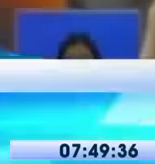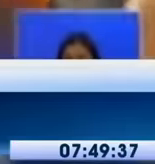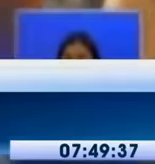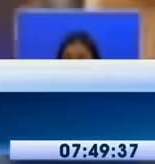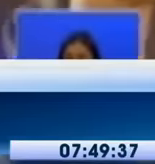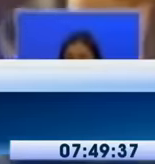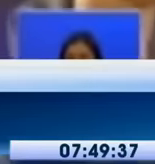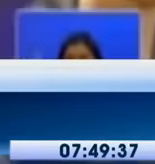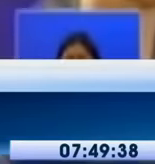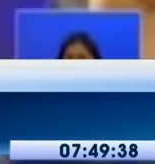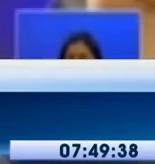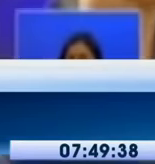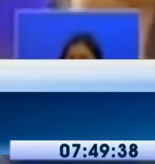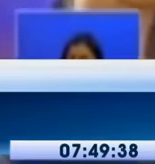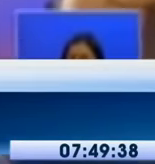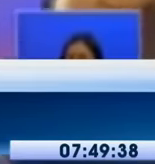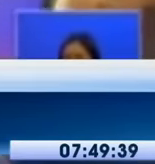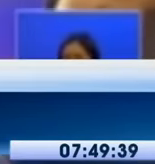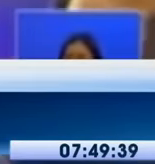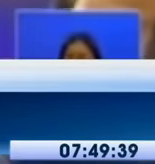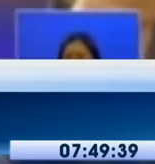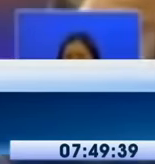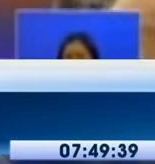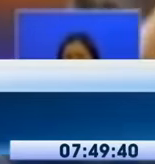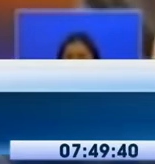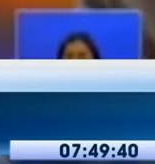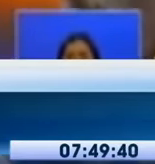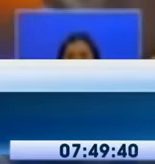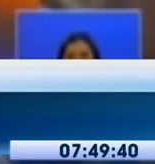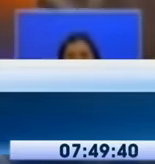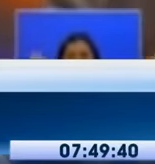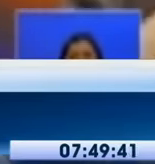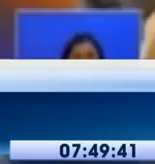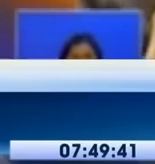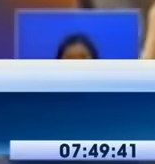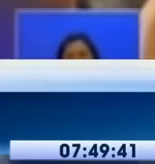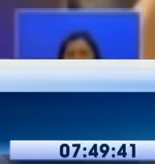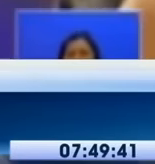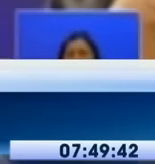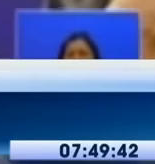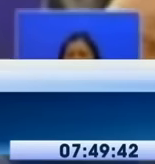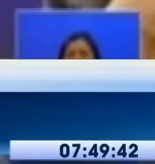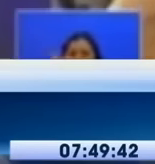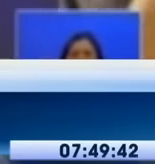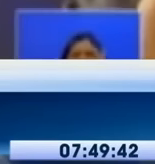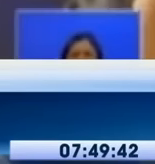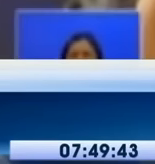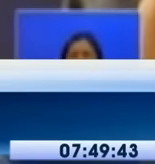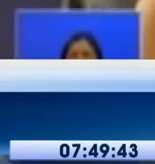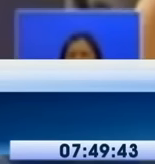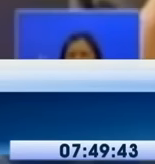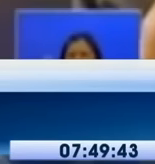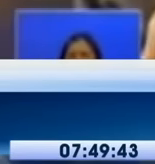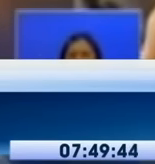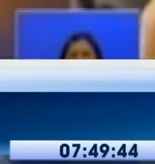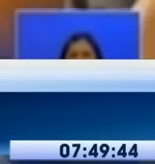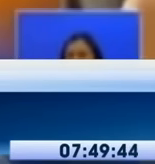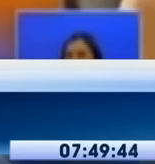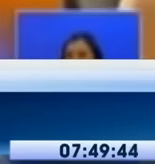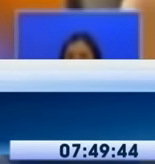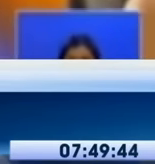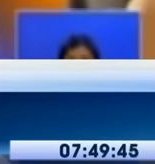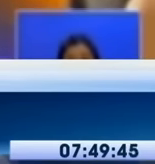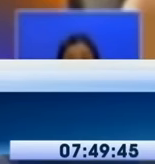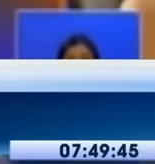la tormenta perfecta, pagos a Oxy, terremotos, enfrentando todo. Tenemos desempleo 5.2, su empleo